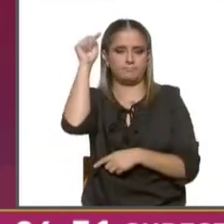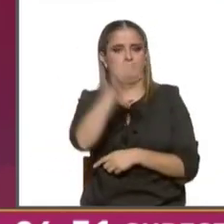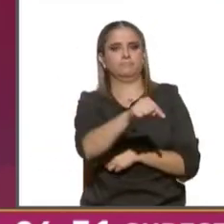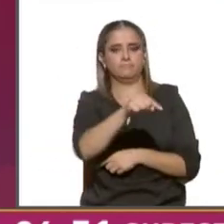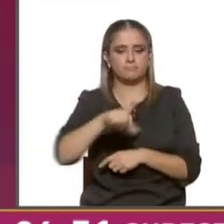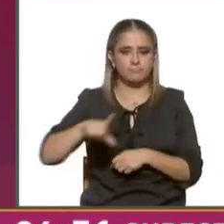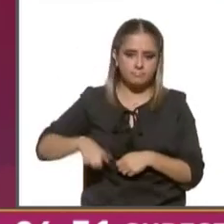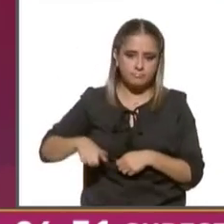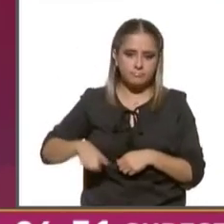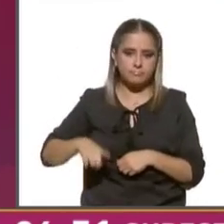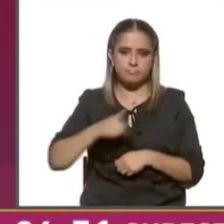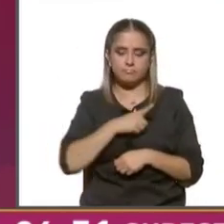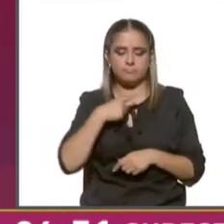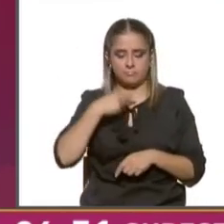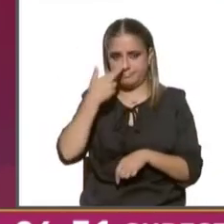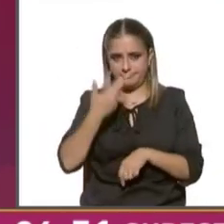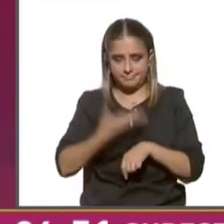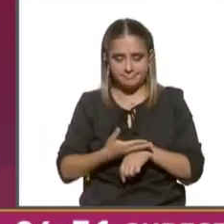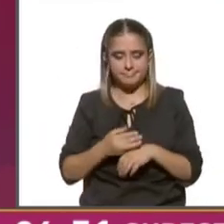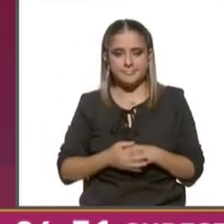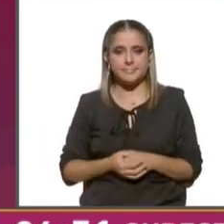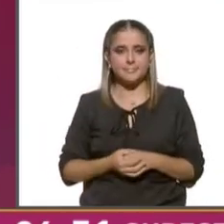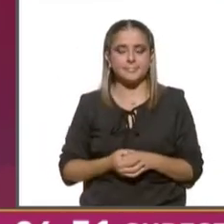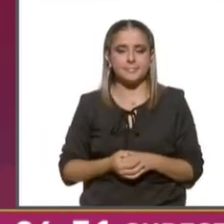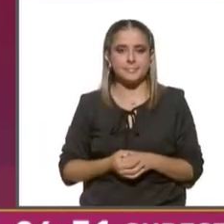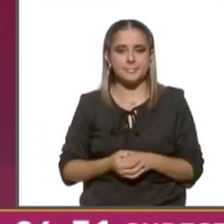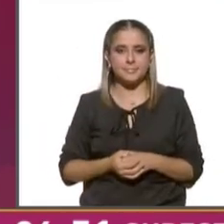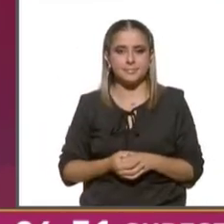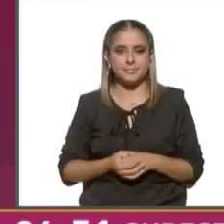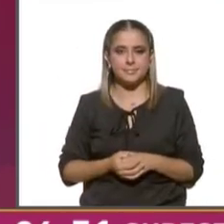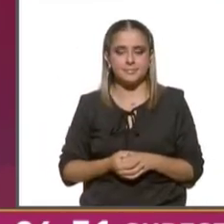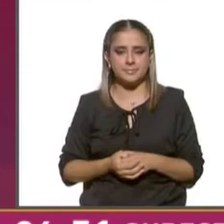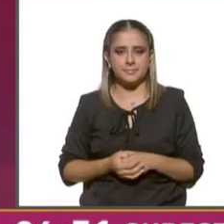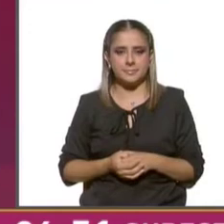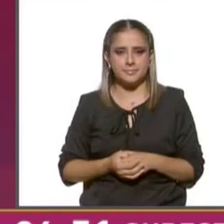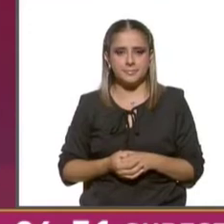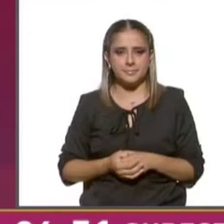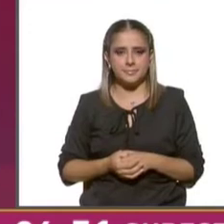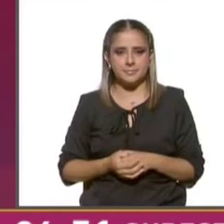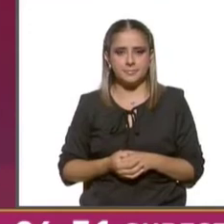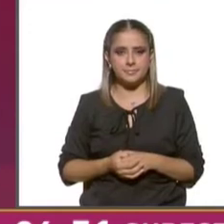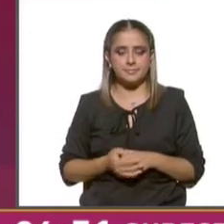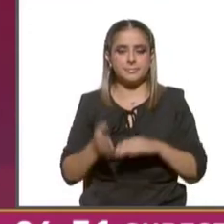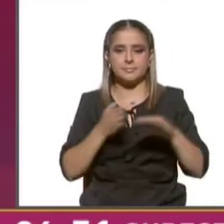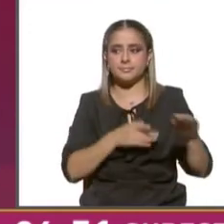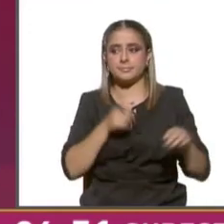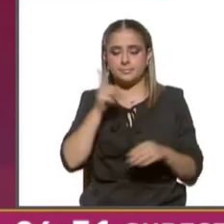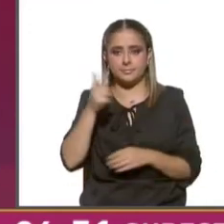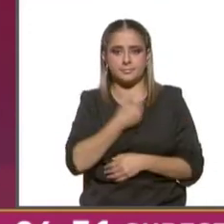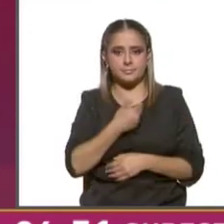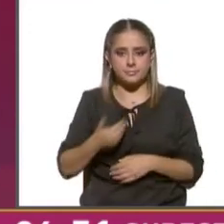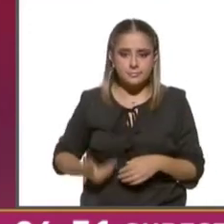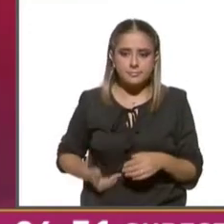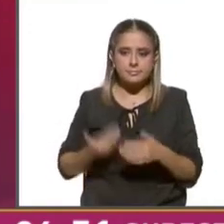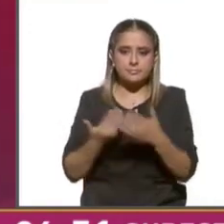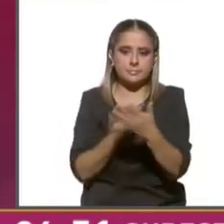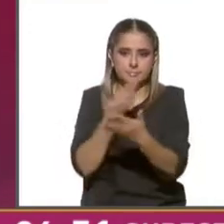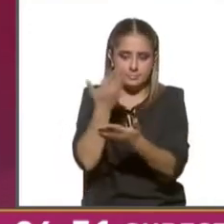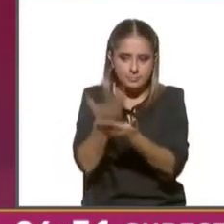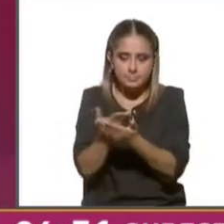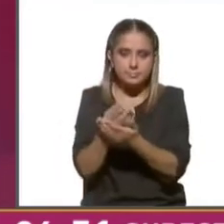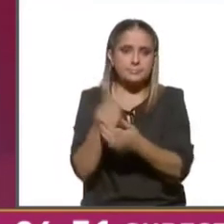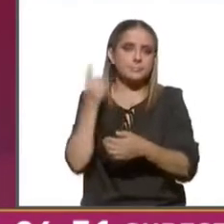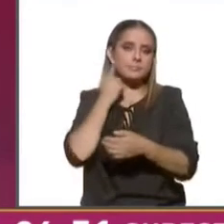y abril de este año. Ya concretamente sobre la propuesta del presidente y sobre cómo la votó el